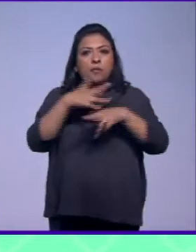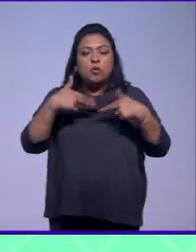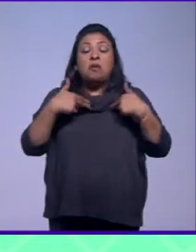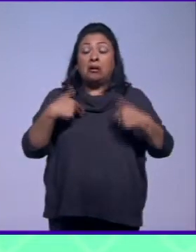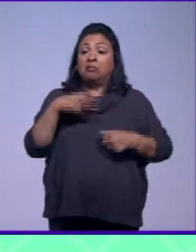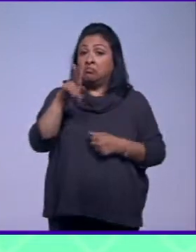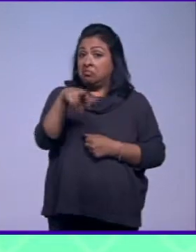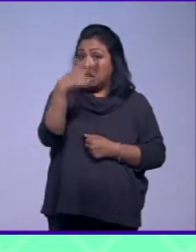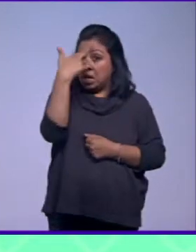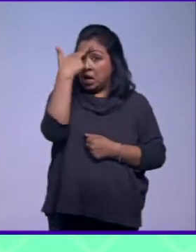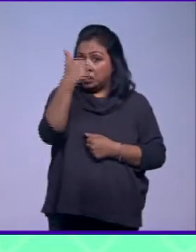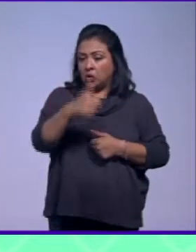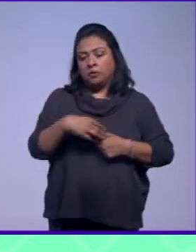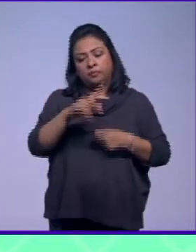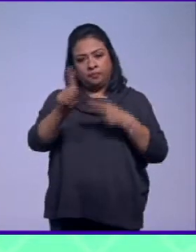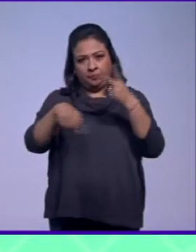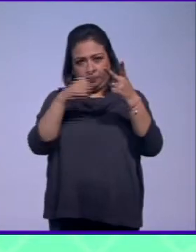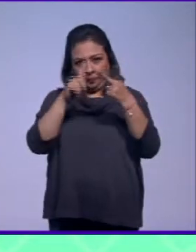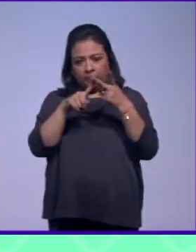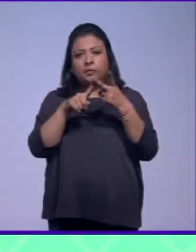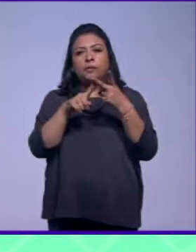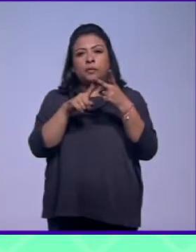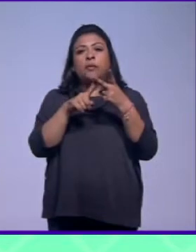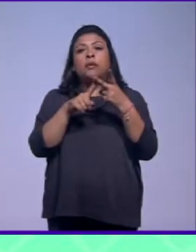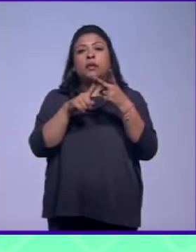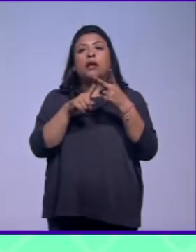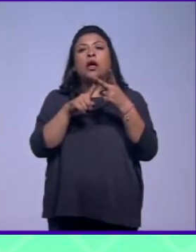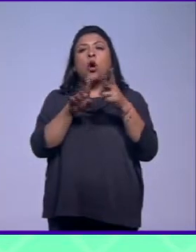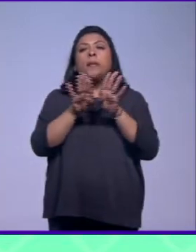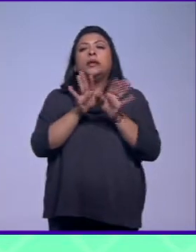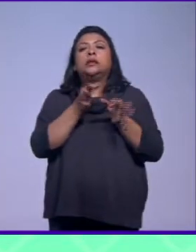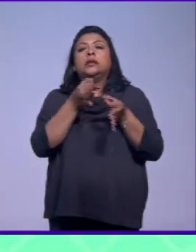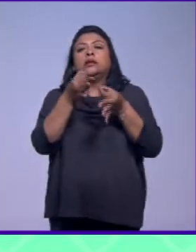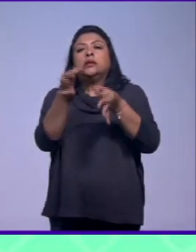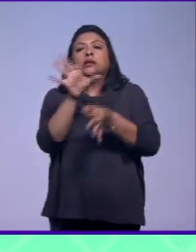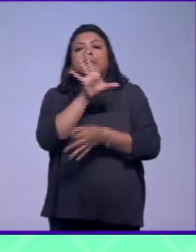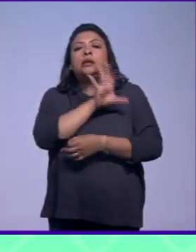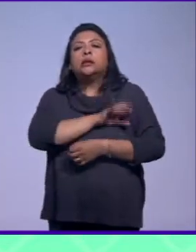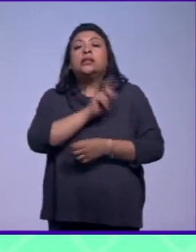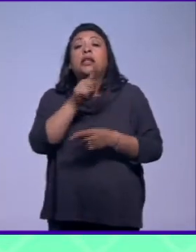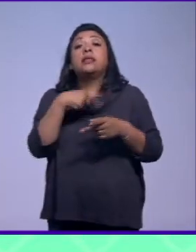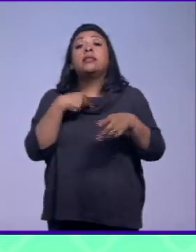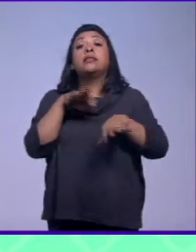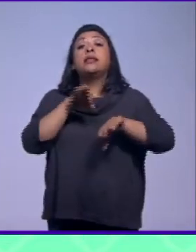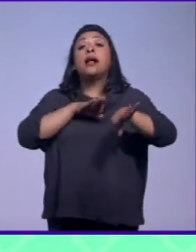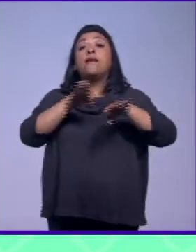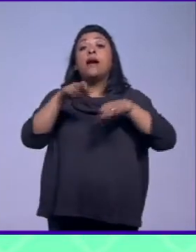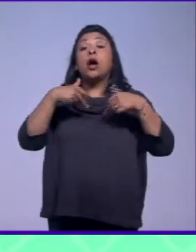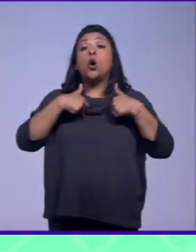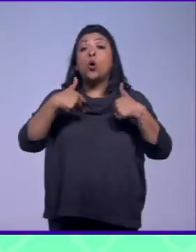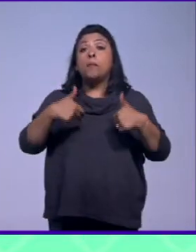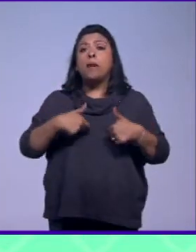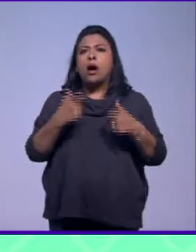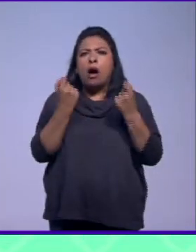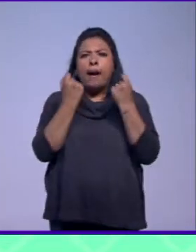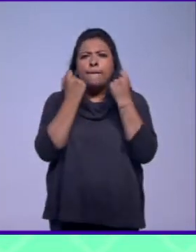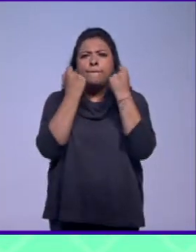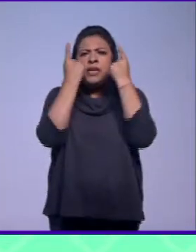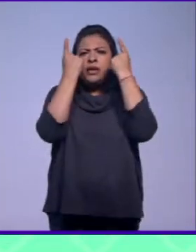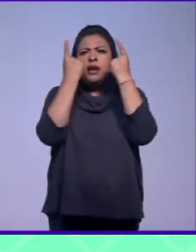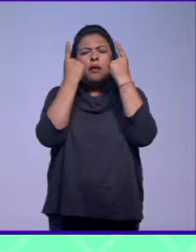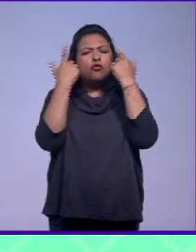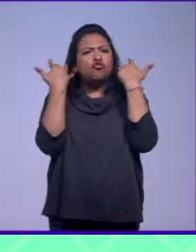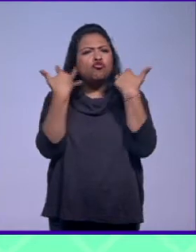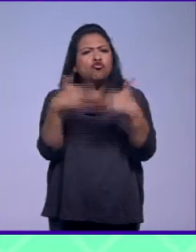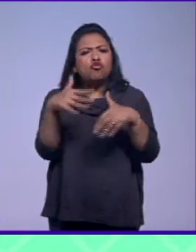y otro polo de atracción muy grande para el trabajo humano el admiraba en